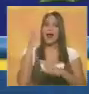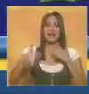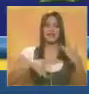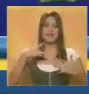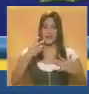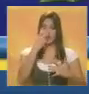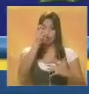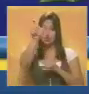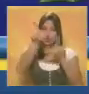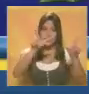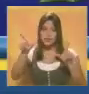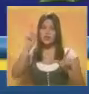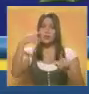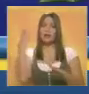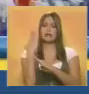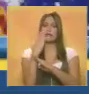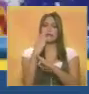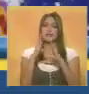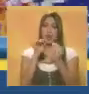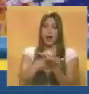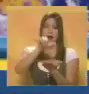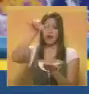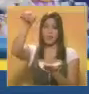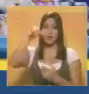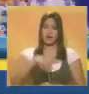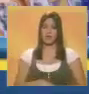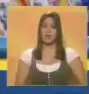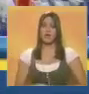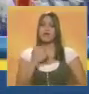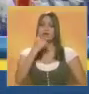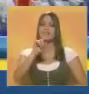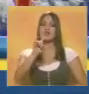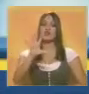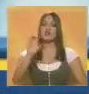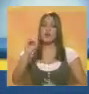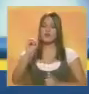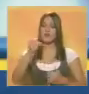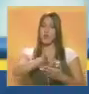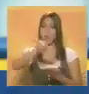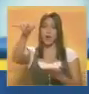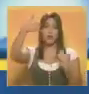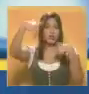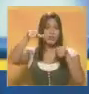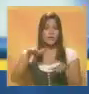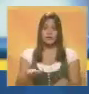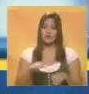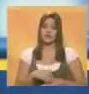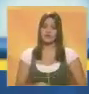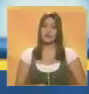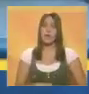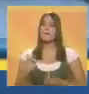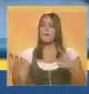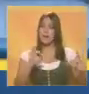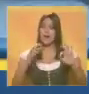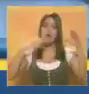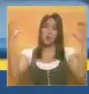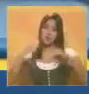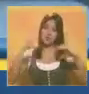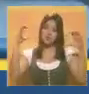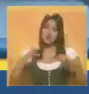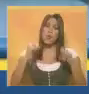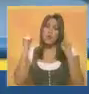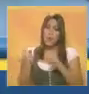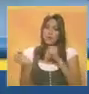esas zonas turísticas y además congestionó el aeropuerto de Cancún cerca de 150 vuelos tuvieron que ser cancelados se prevén precipitaciones